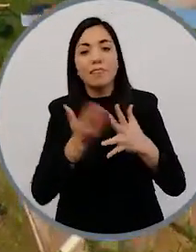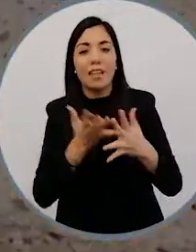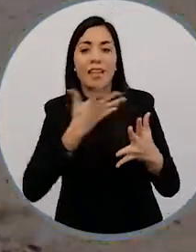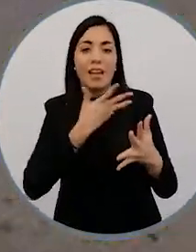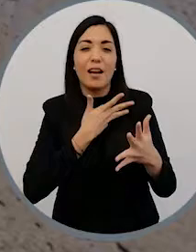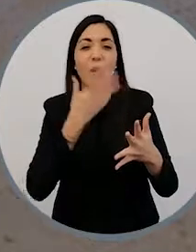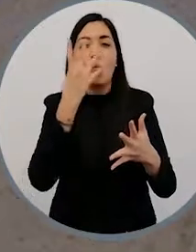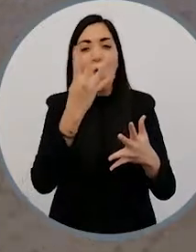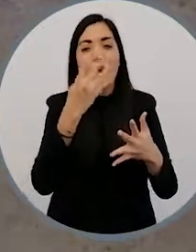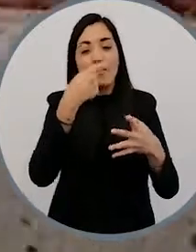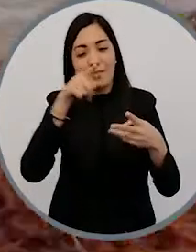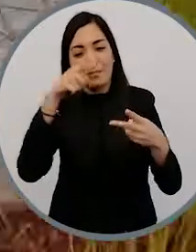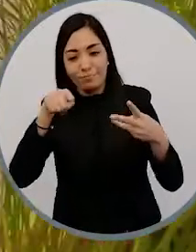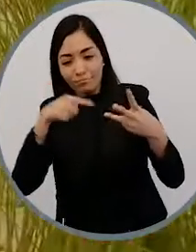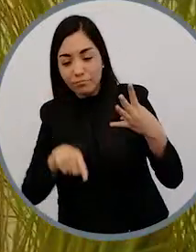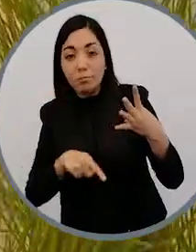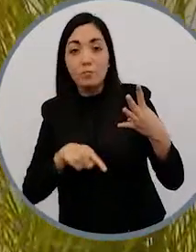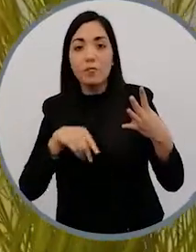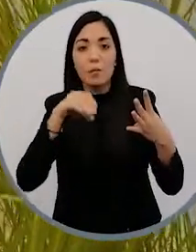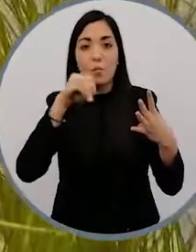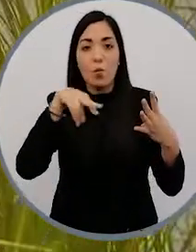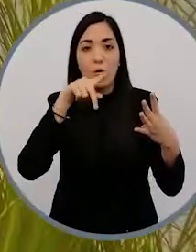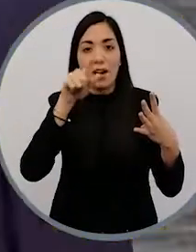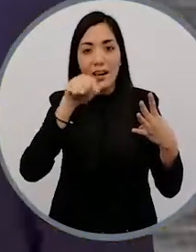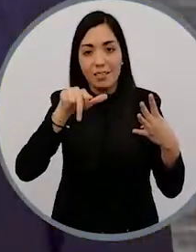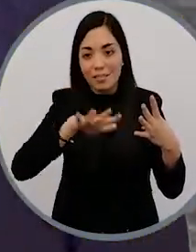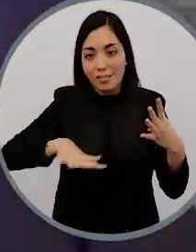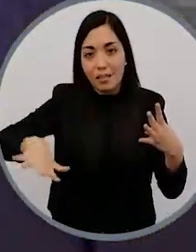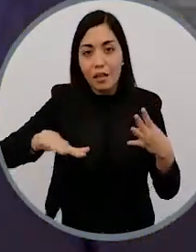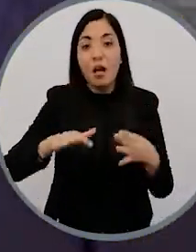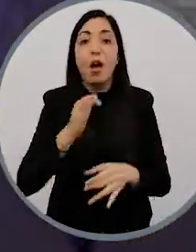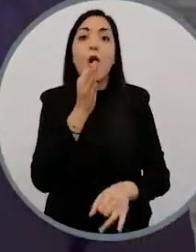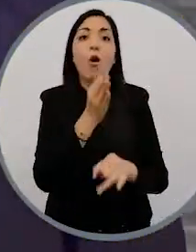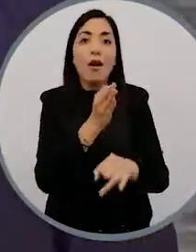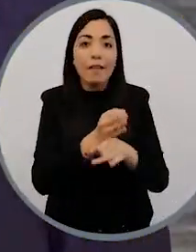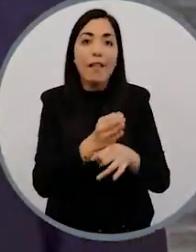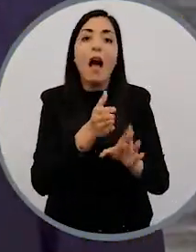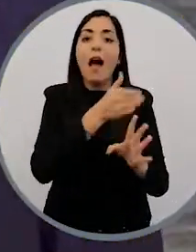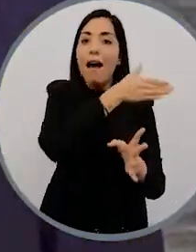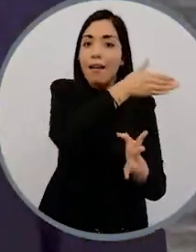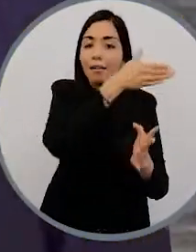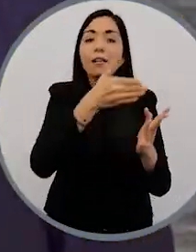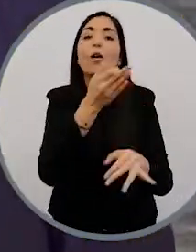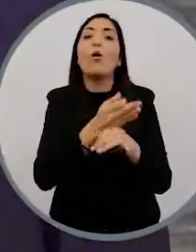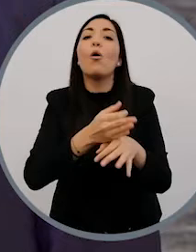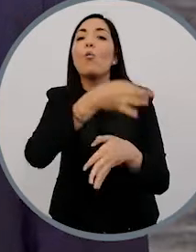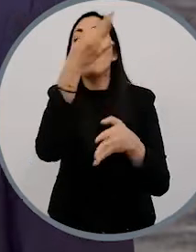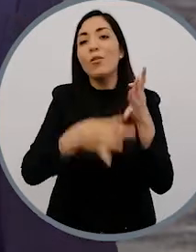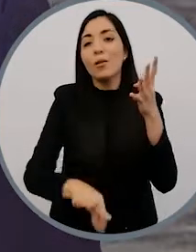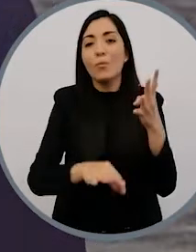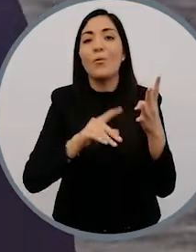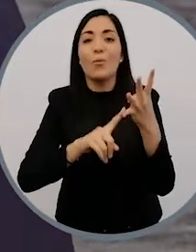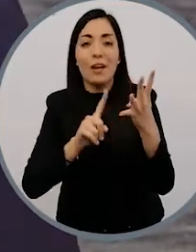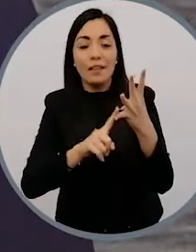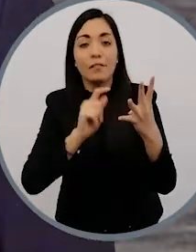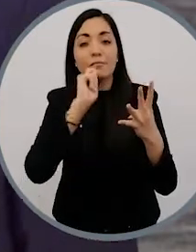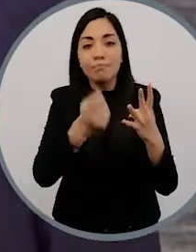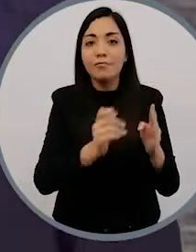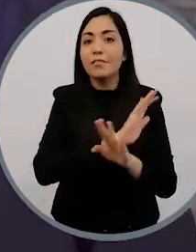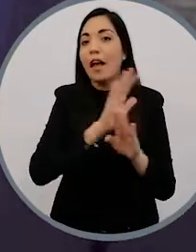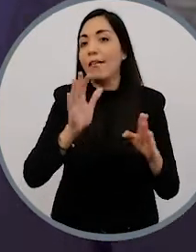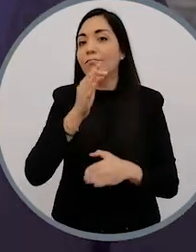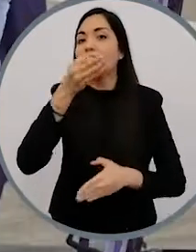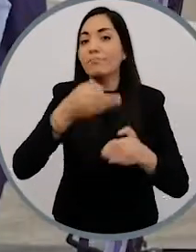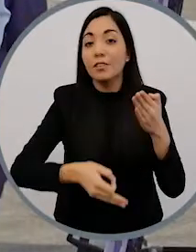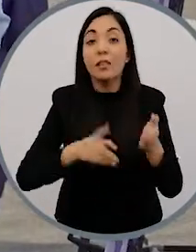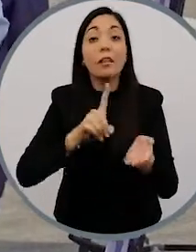Se dividió el proyecto en 4 etapas, en el caso de Monraz, en donde hoy estamos inaugurando la última etapa, que es la etapa 4, que es